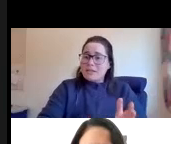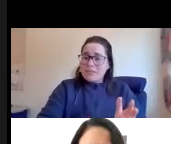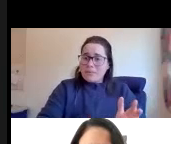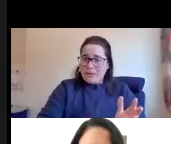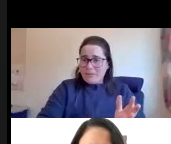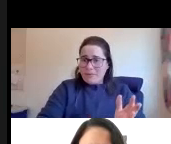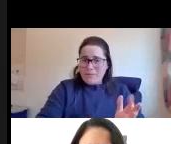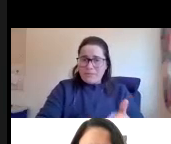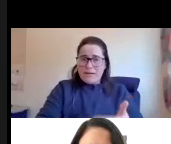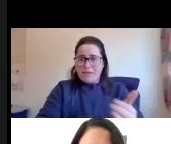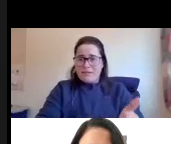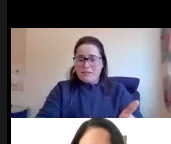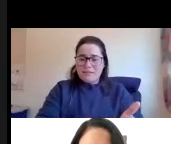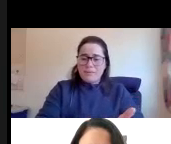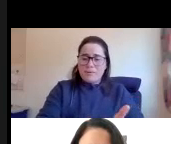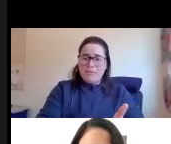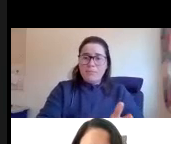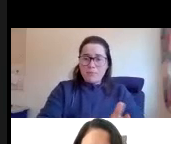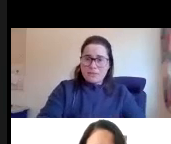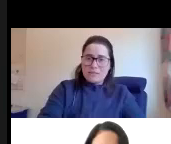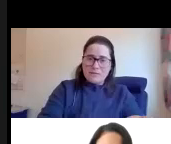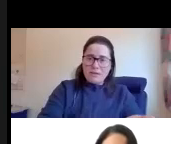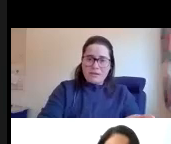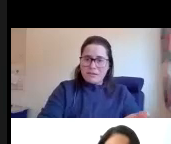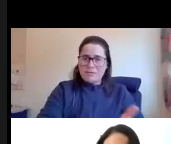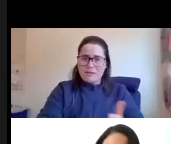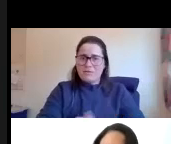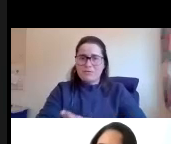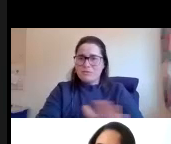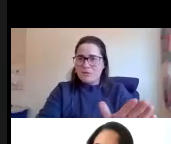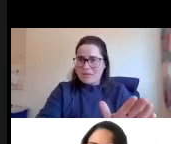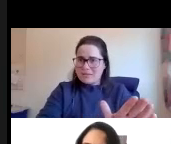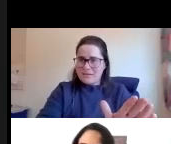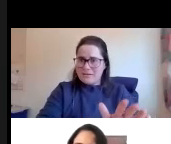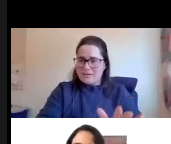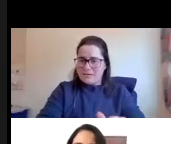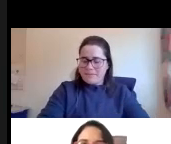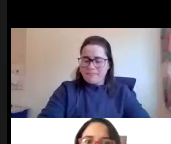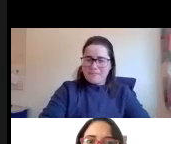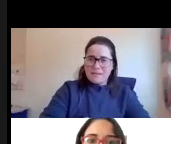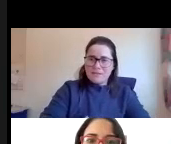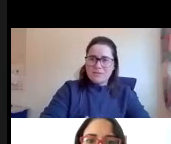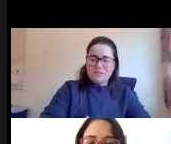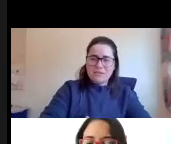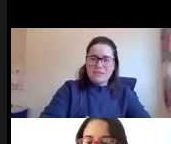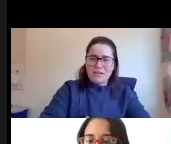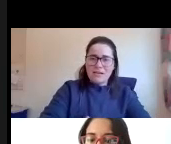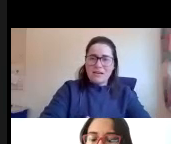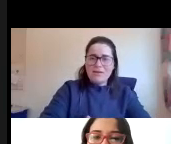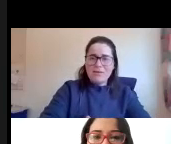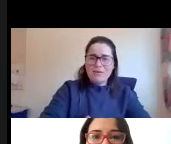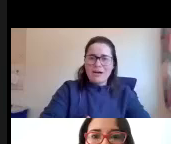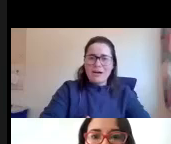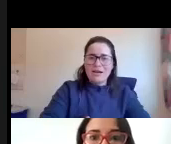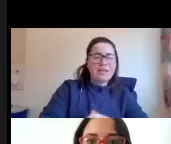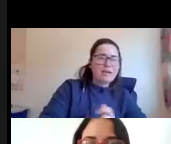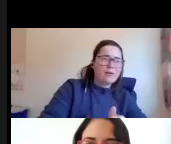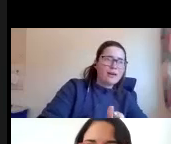Lo que hicieron, por ejemplo, para evitarse este problema, porque si ven, es una construcción masiva, ¿verdad? Entonces, en el